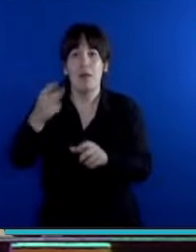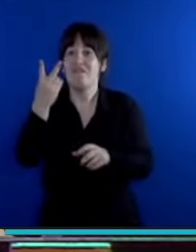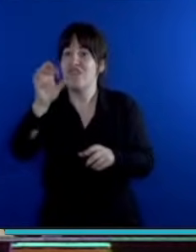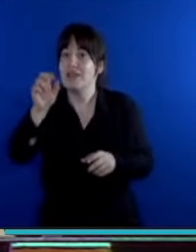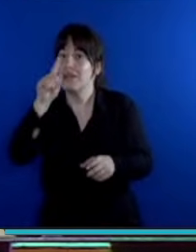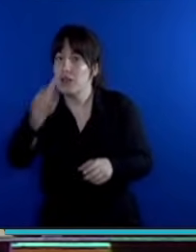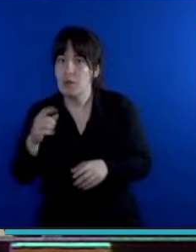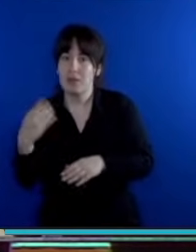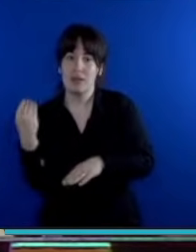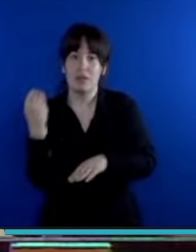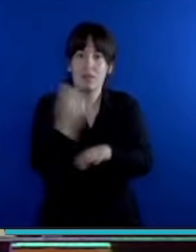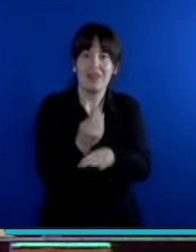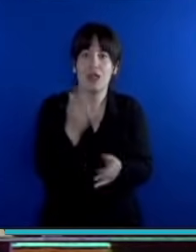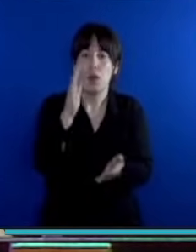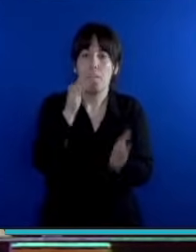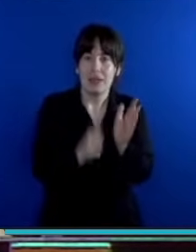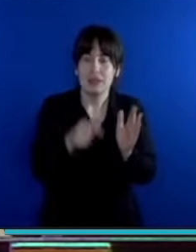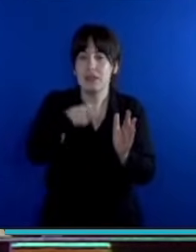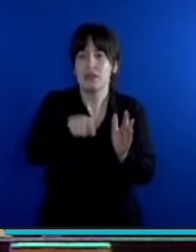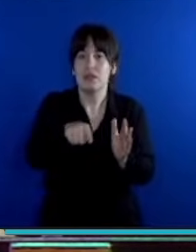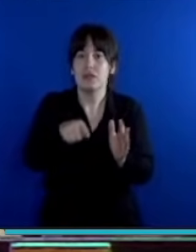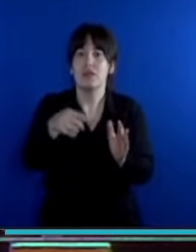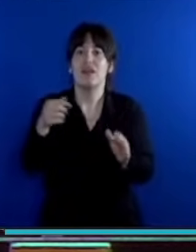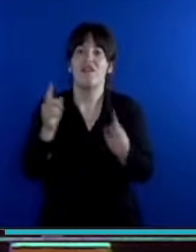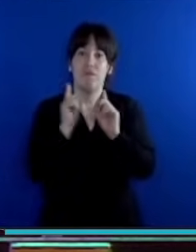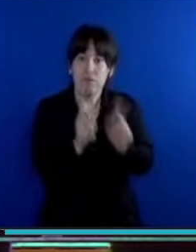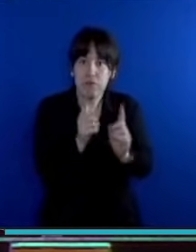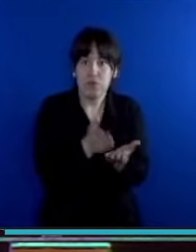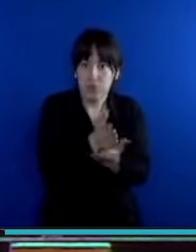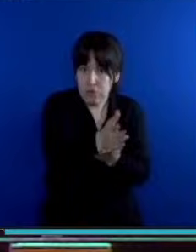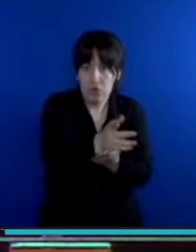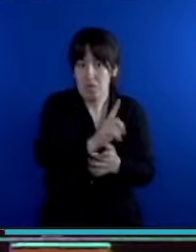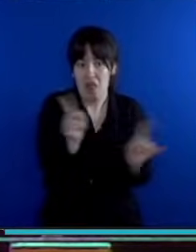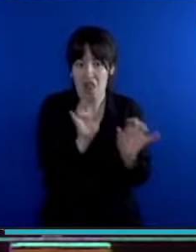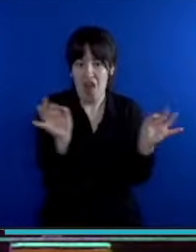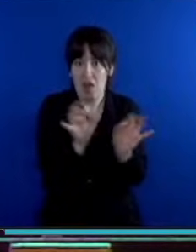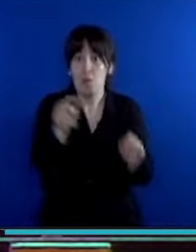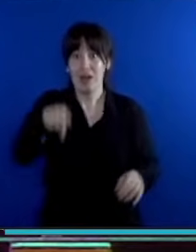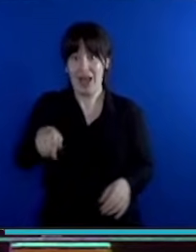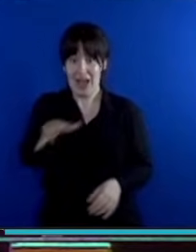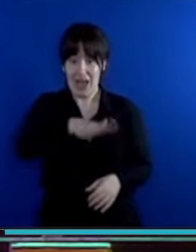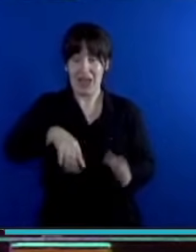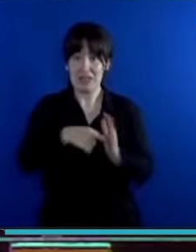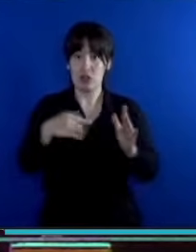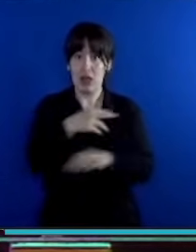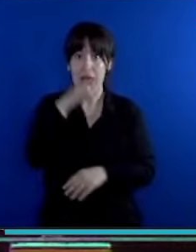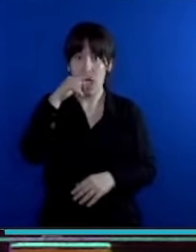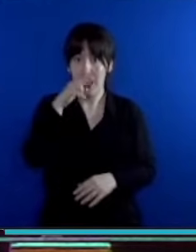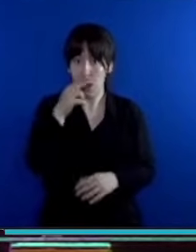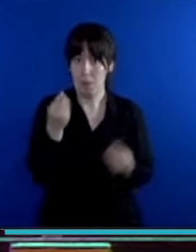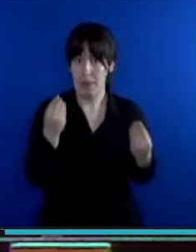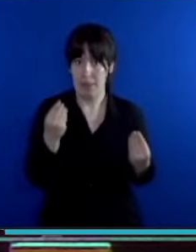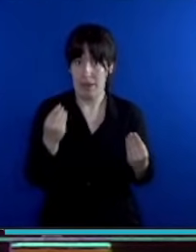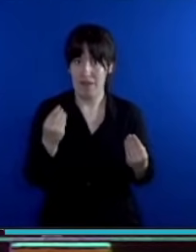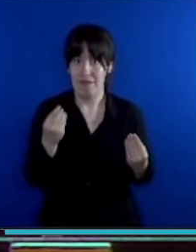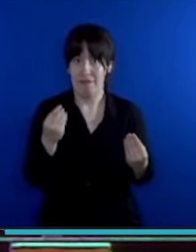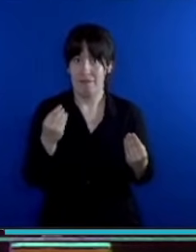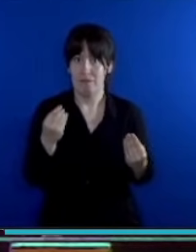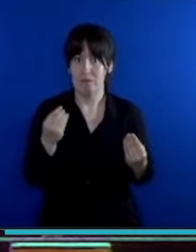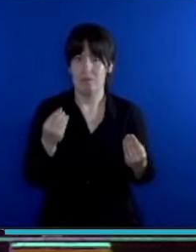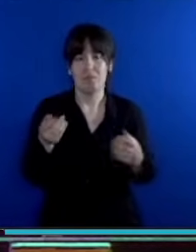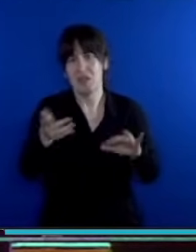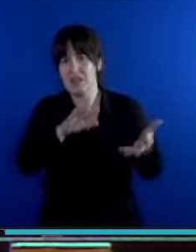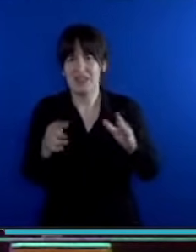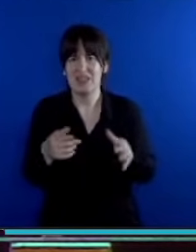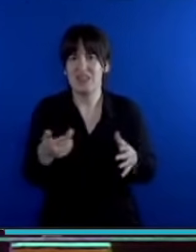20.000 becarios, trabajadores de la salud, que les quiero decir, porque aquí en la ciudad de La Plata funcionan cerca